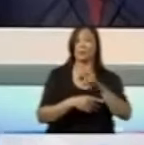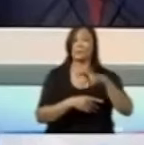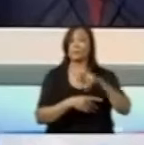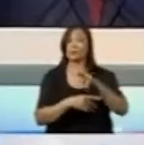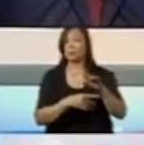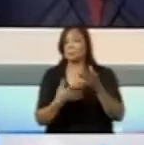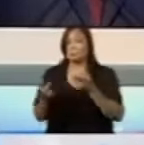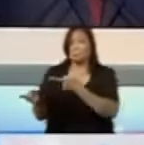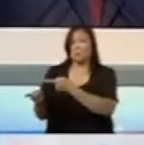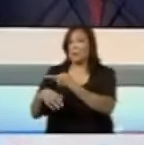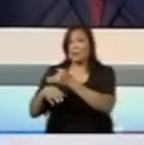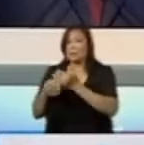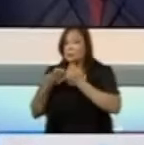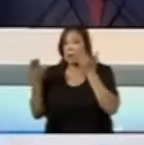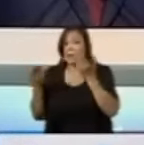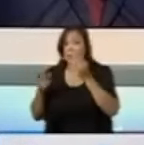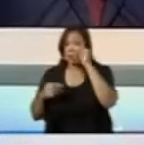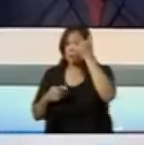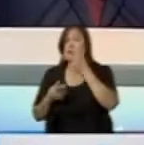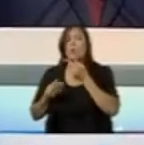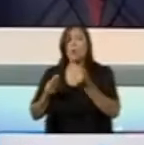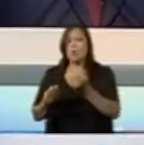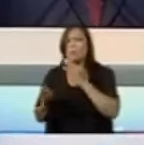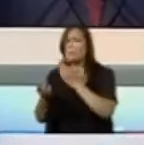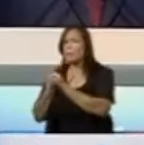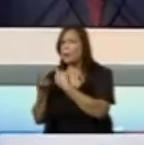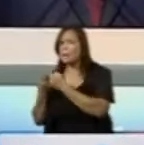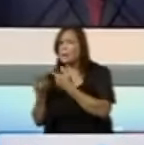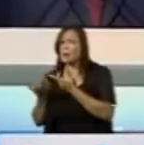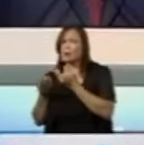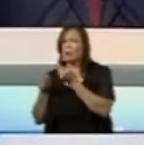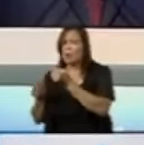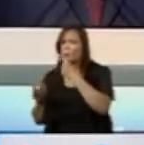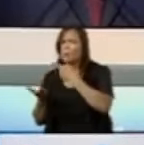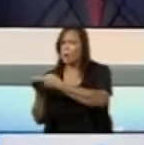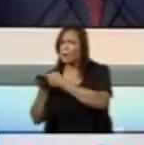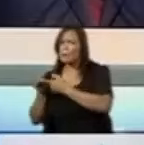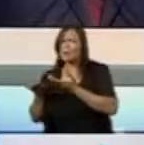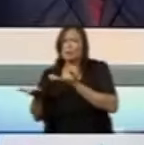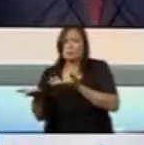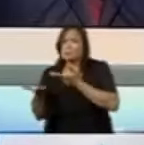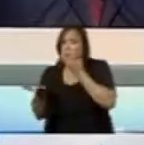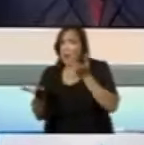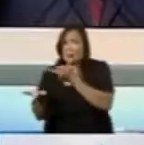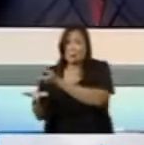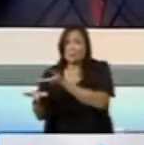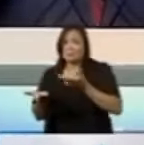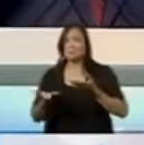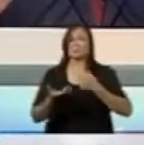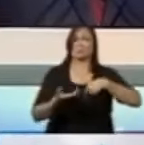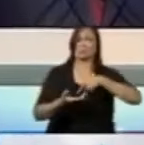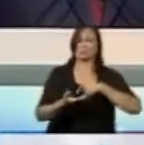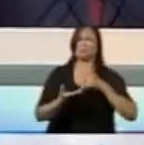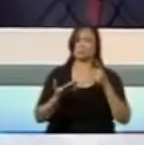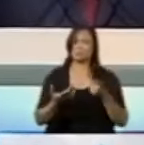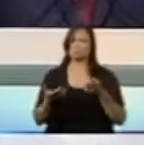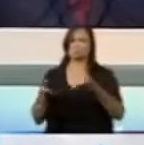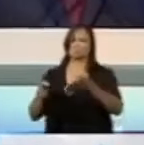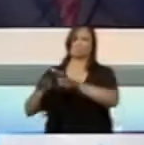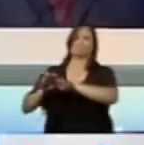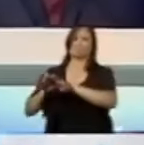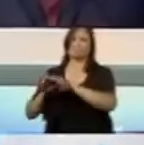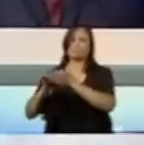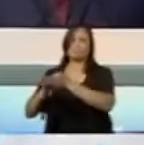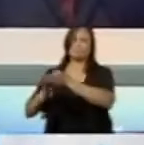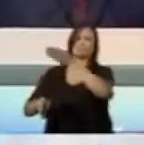vitelón? No hay gobierno. Entonces, ¿dónde están? ¿Dónde se podía hacer ninguna negociación diplomática? Nosotros tuvimos, como decimos, cerrar la